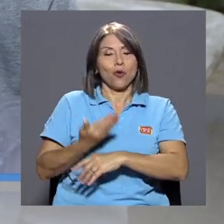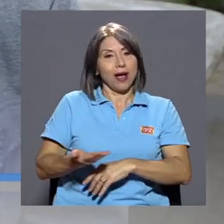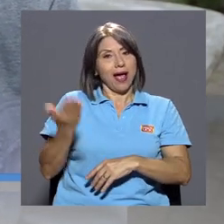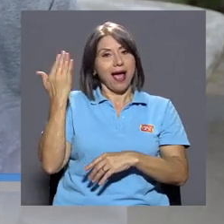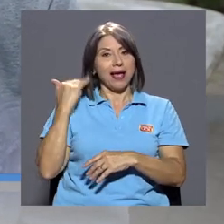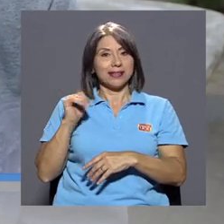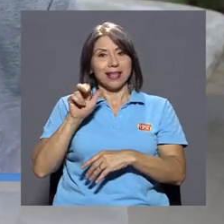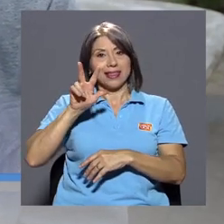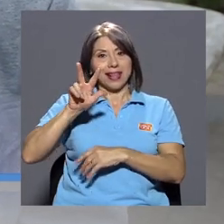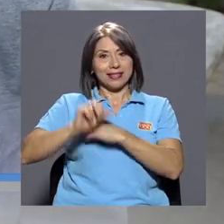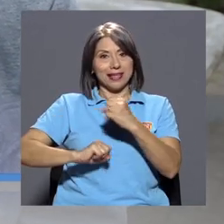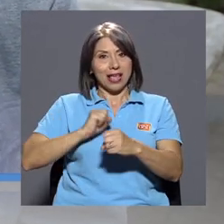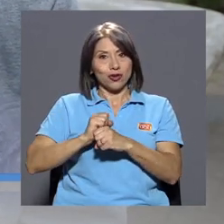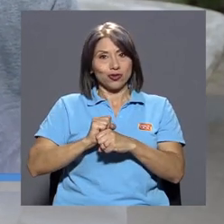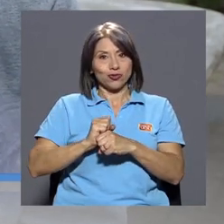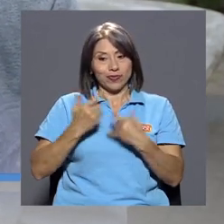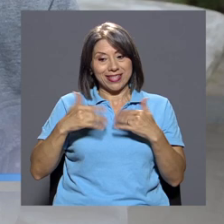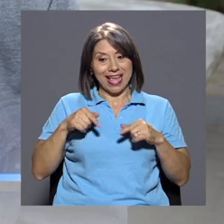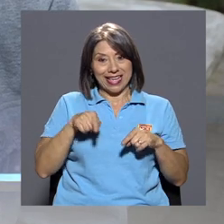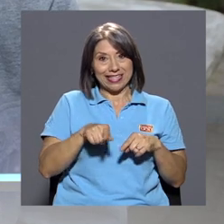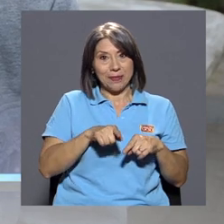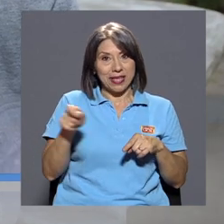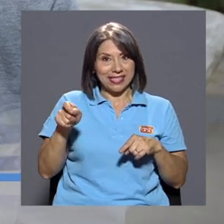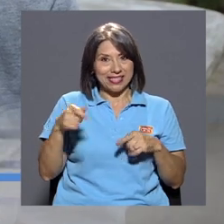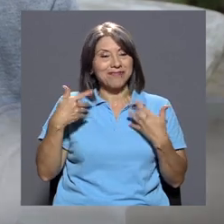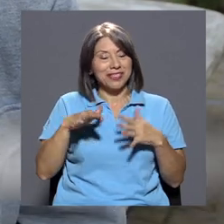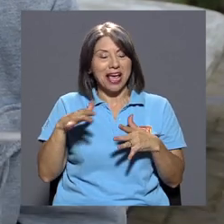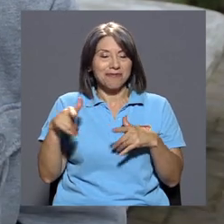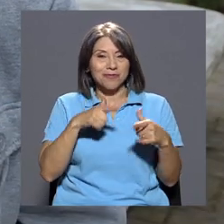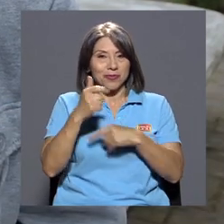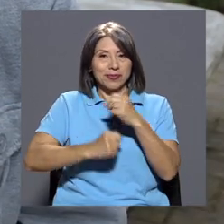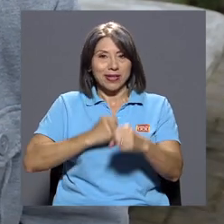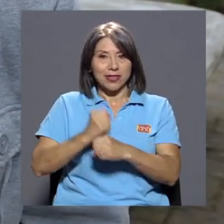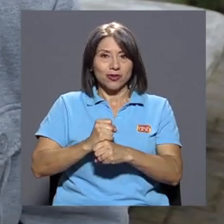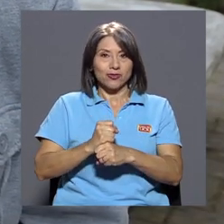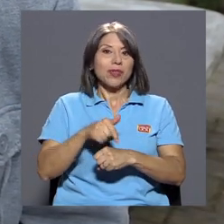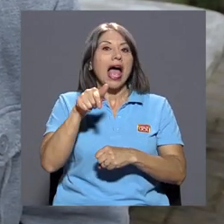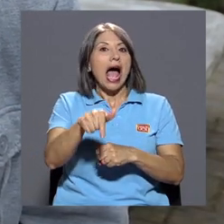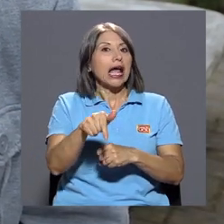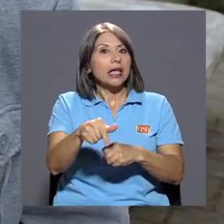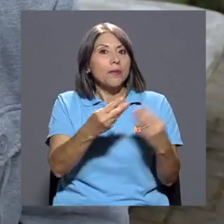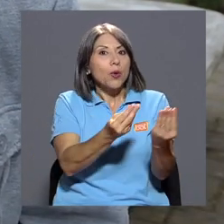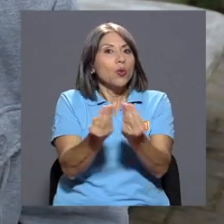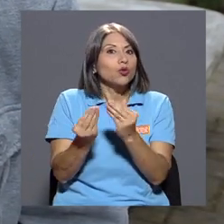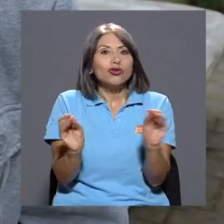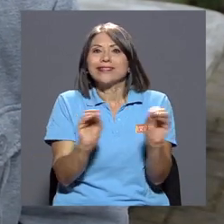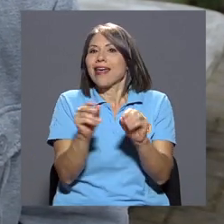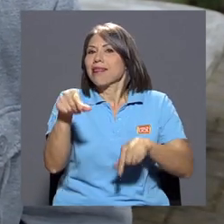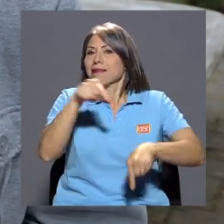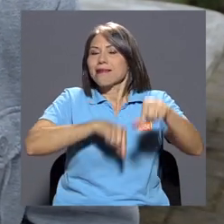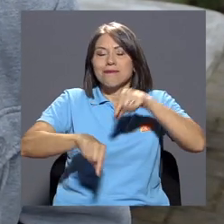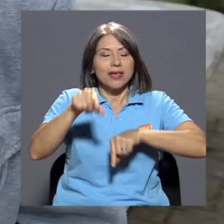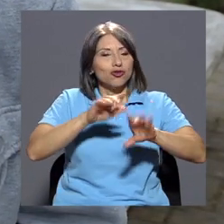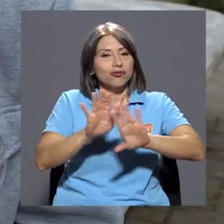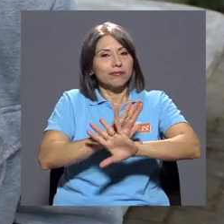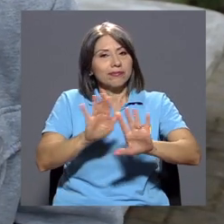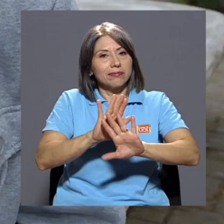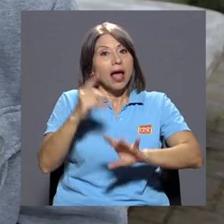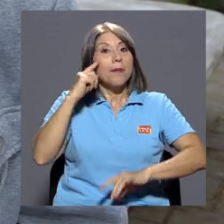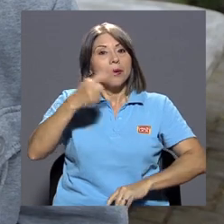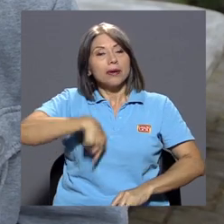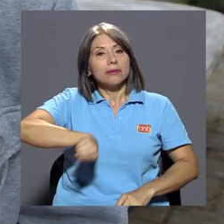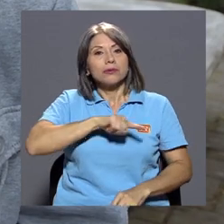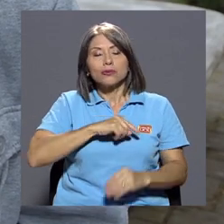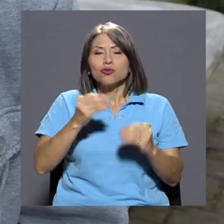ya ahorita en este mes cumplimos los 3 años y vendemos productos libres de agroquímicos, muy importante, era demasiado importante para